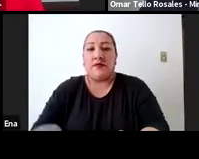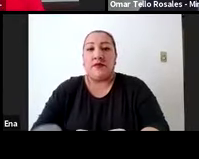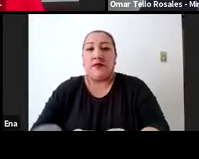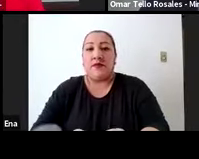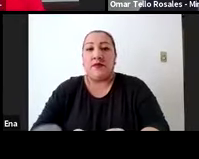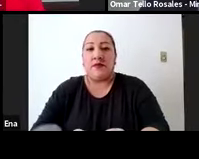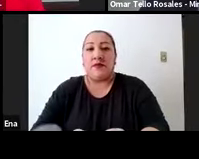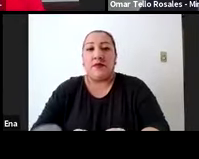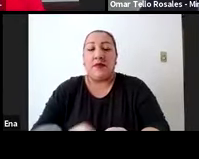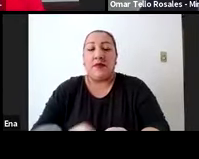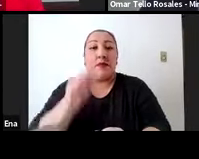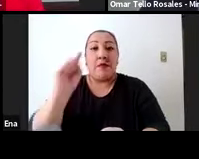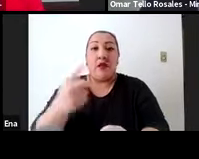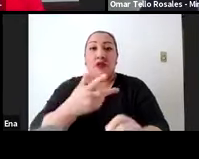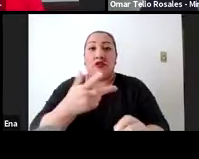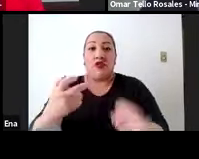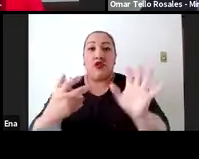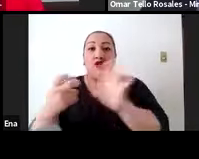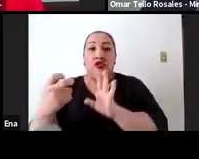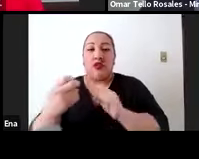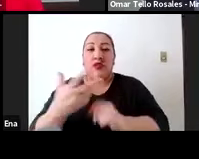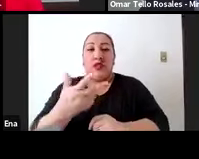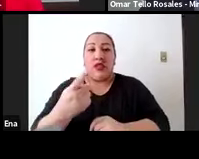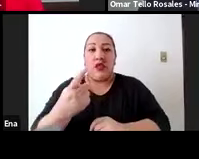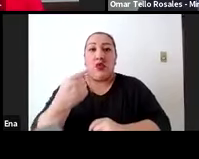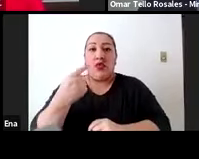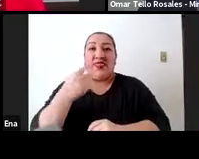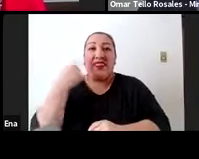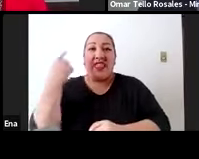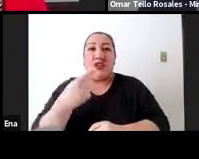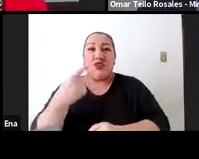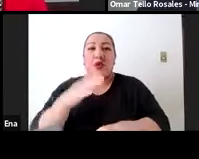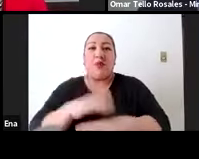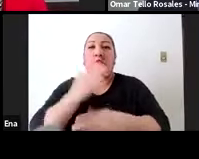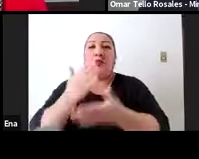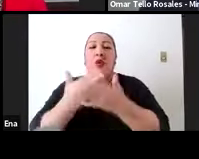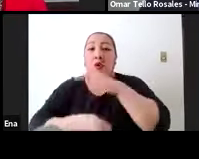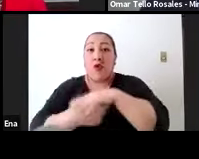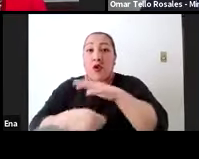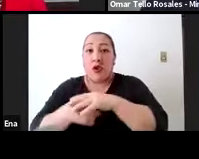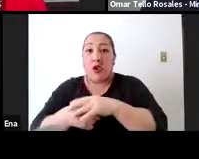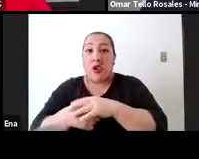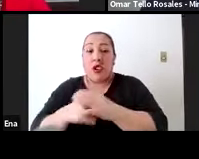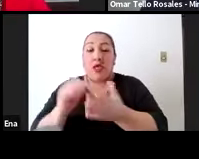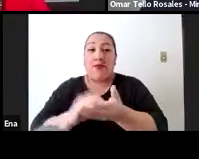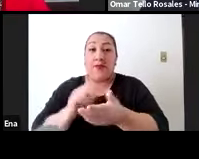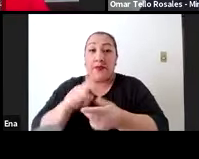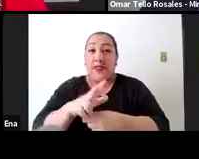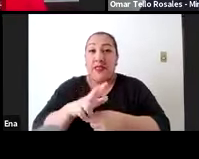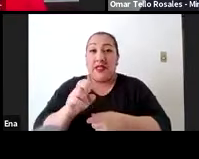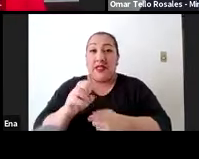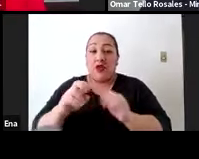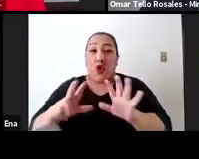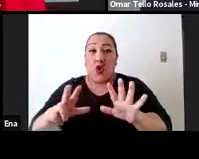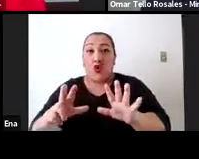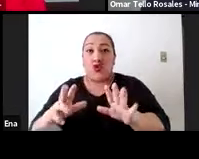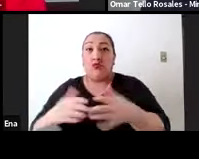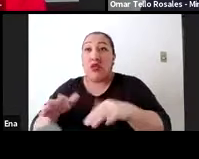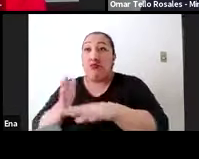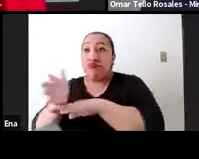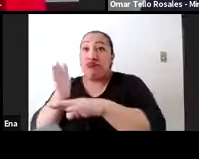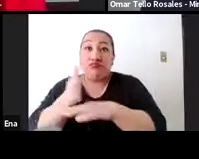Son 1.831 denuncias por corrupción que hay. Además, en esas 308 intervenciones que ha